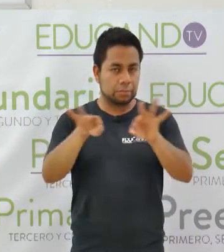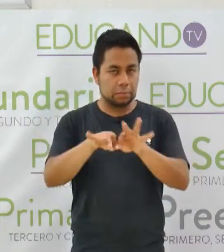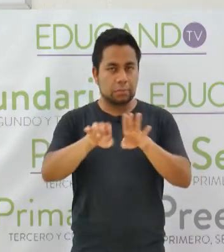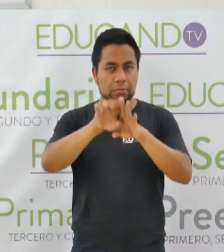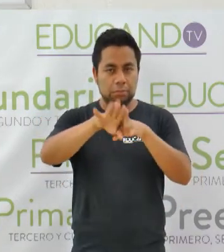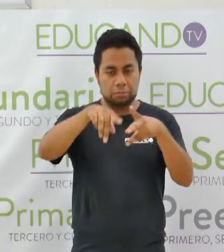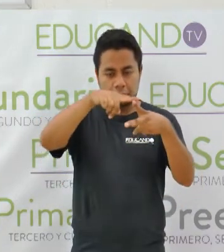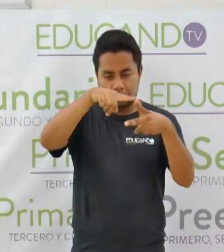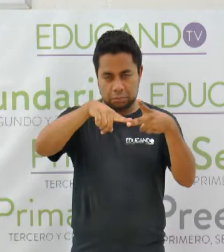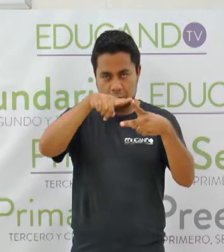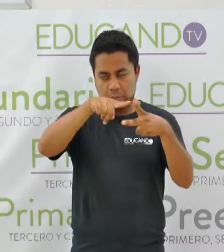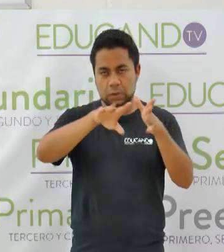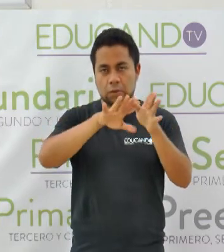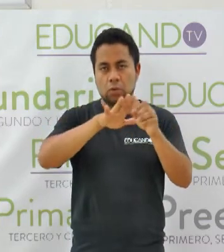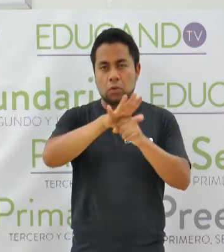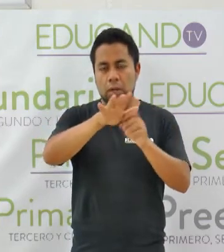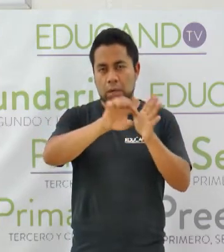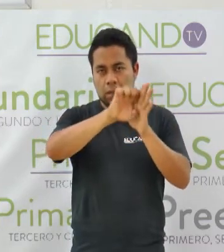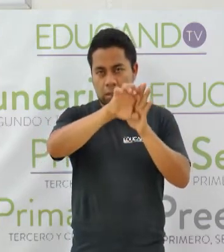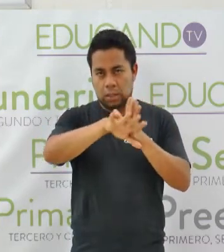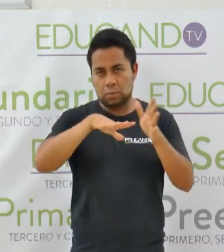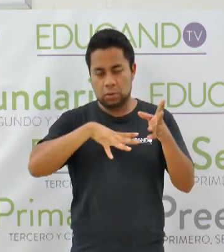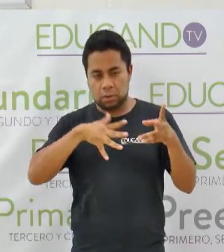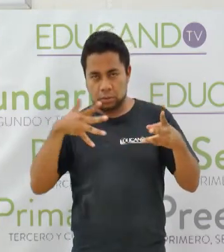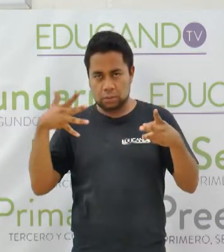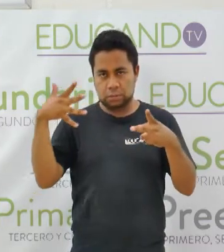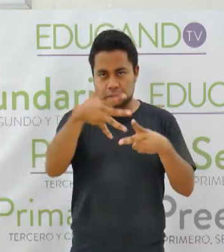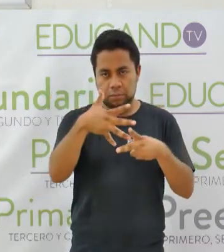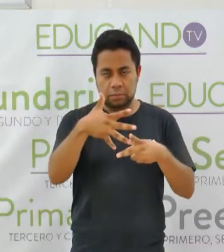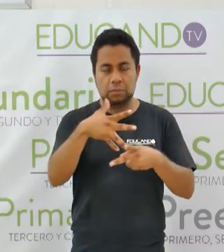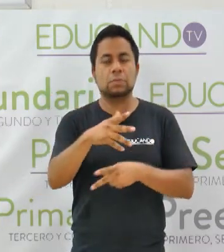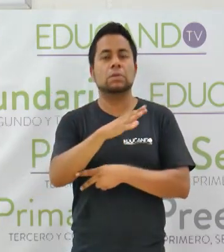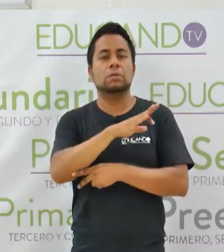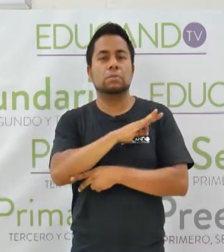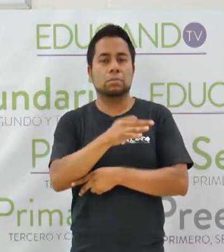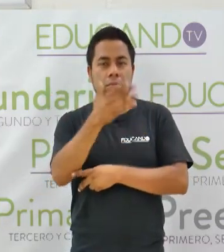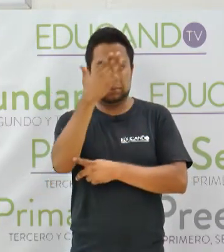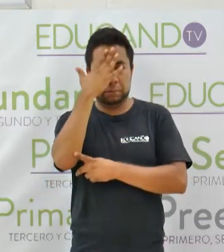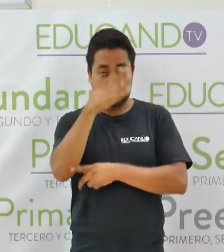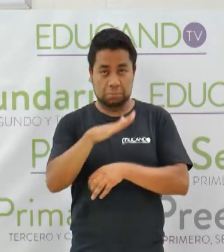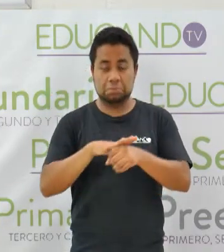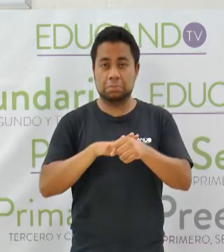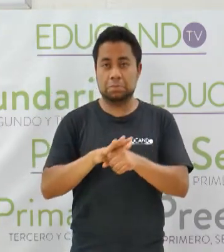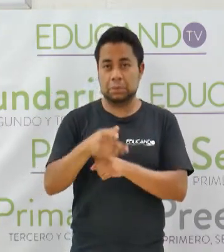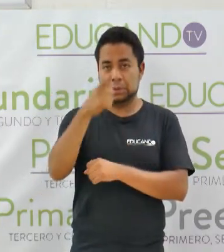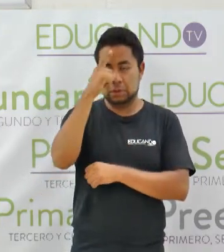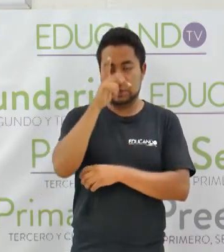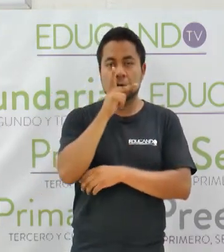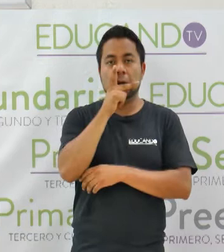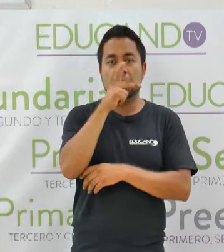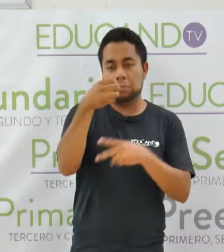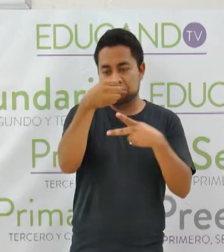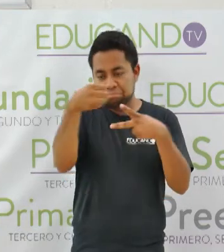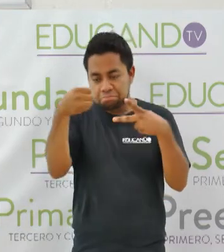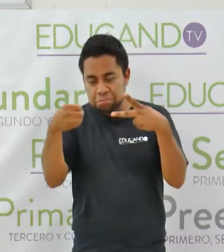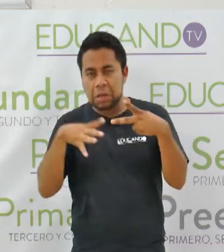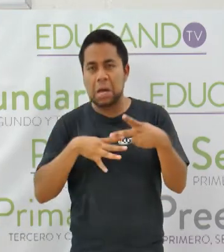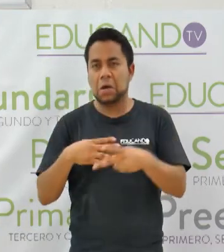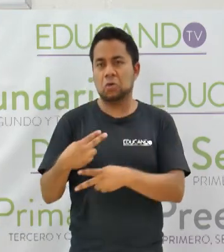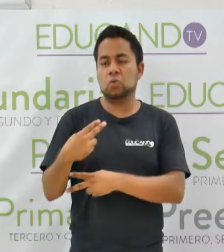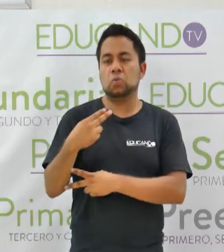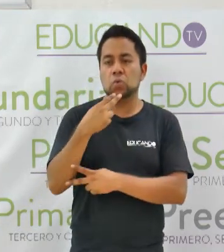que cada uno de estos ejemplos que tenemos acá pueda saber qué tipo de palabras se